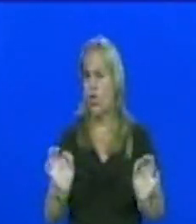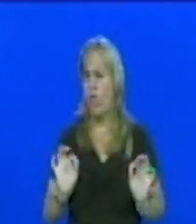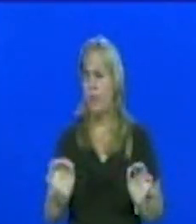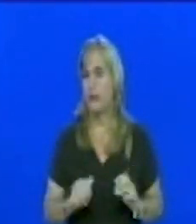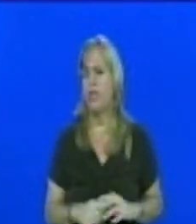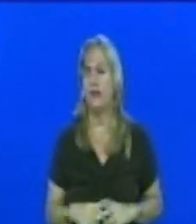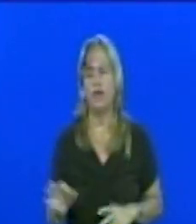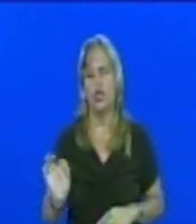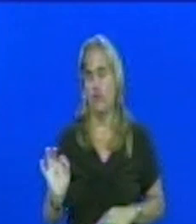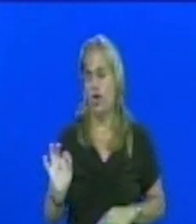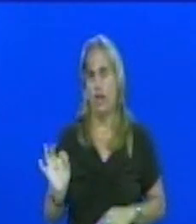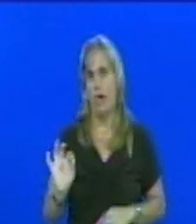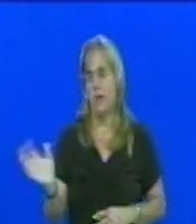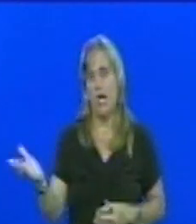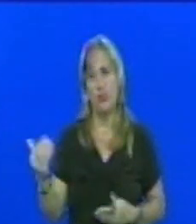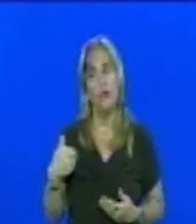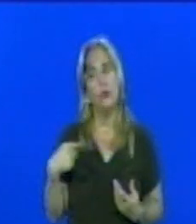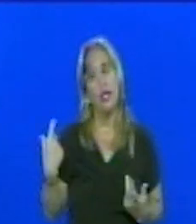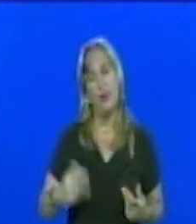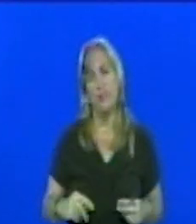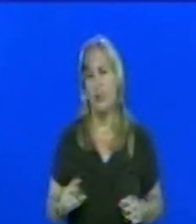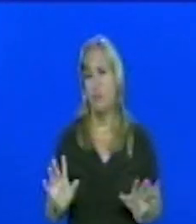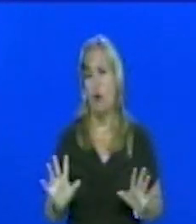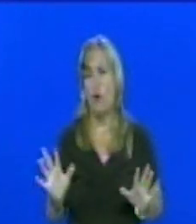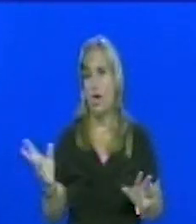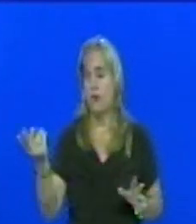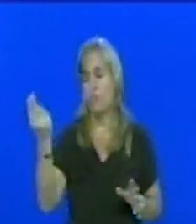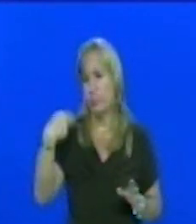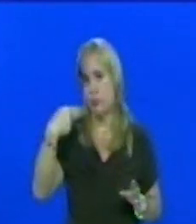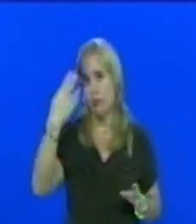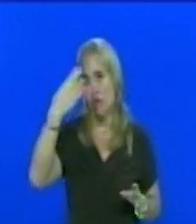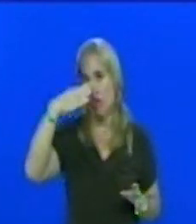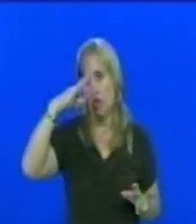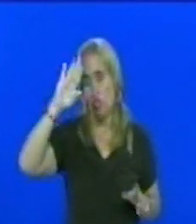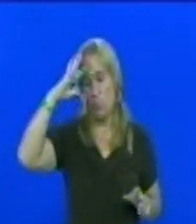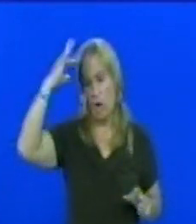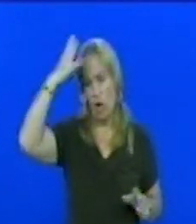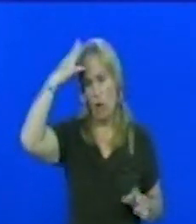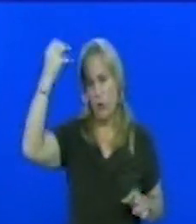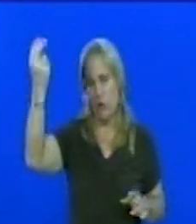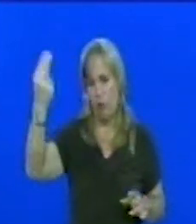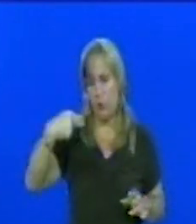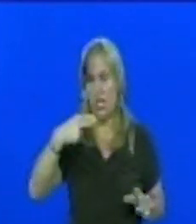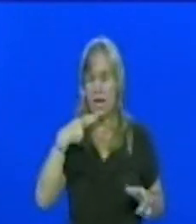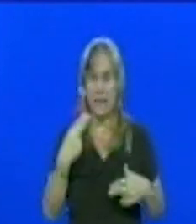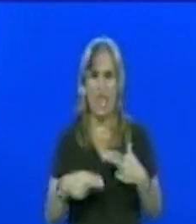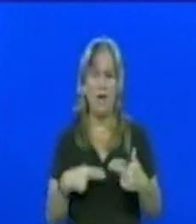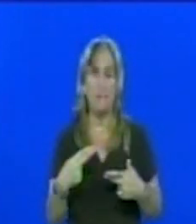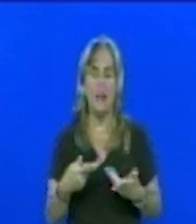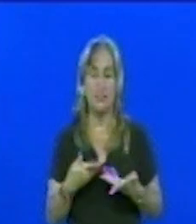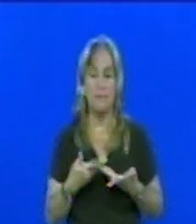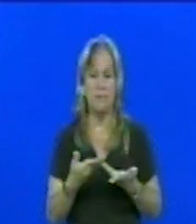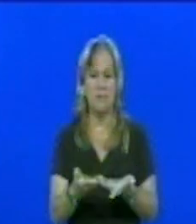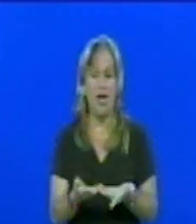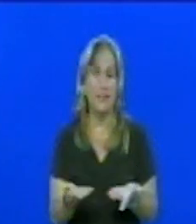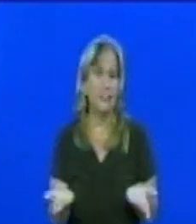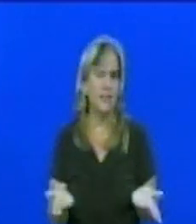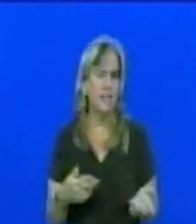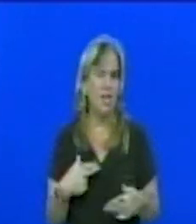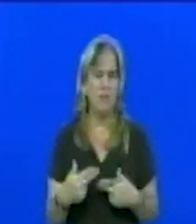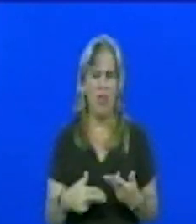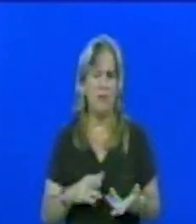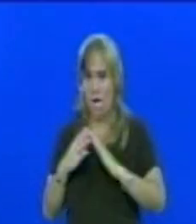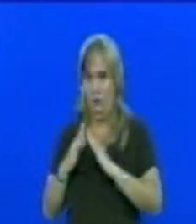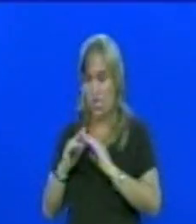junio No todavía no hay definición Hasta que el país No no indique Cuál va a ser el suministro qué vía vamos a